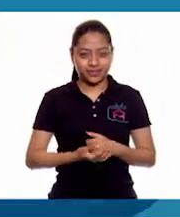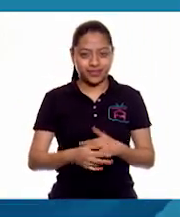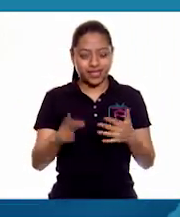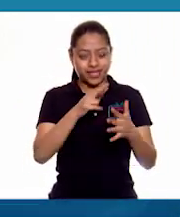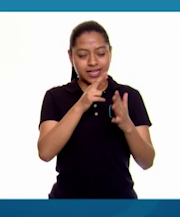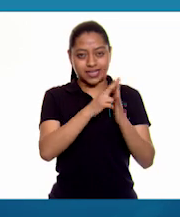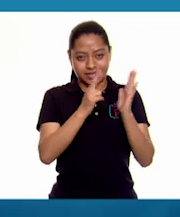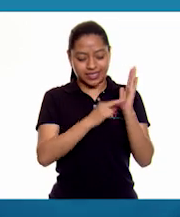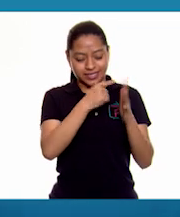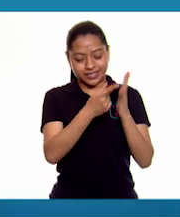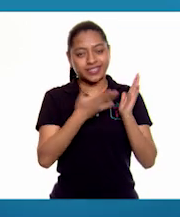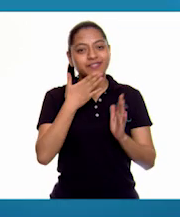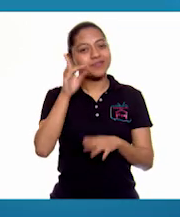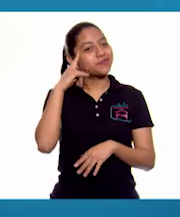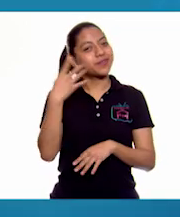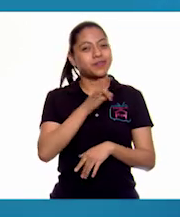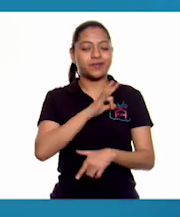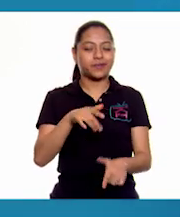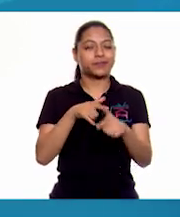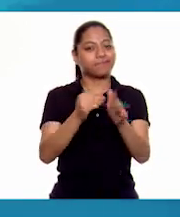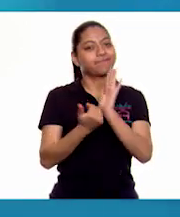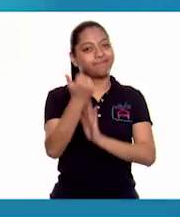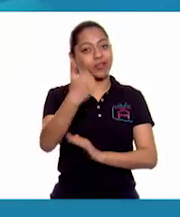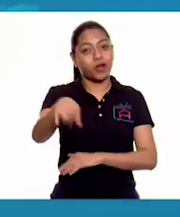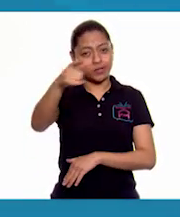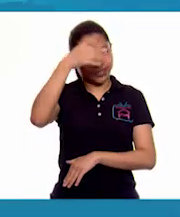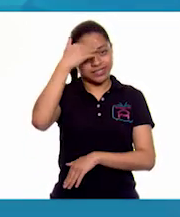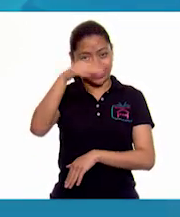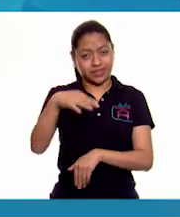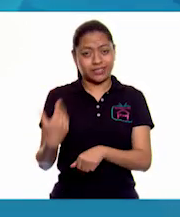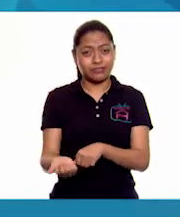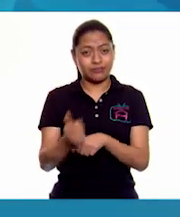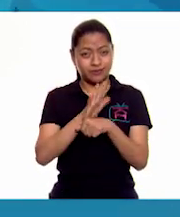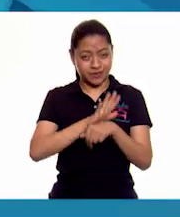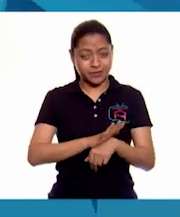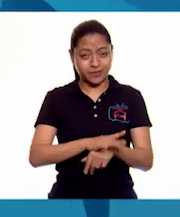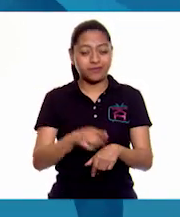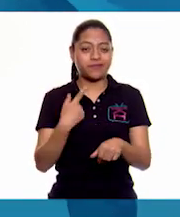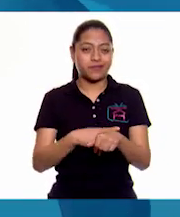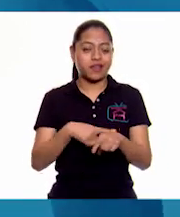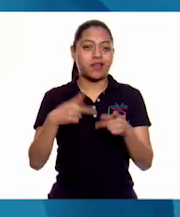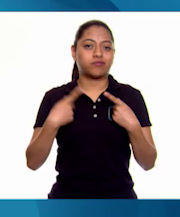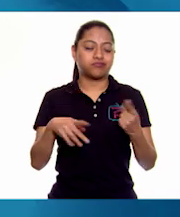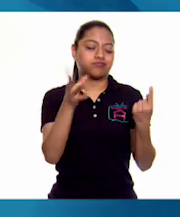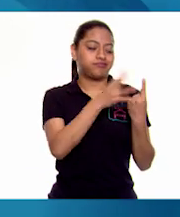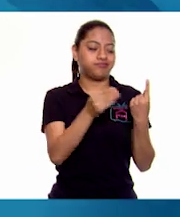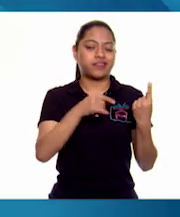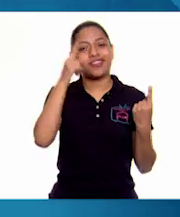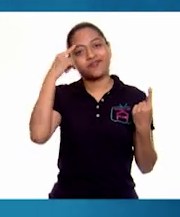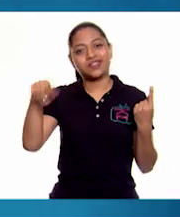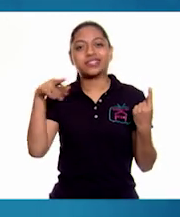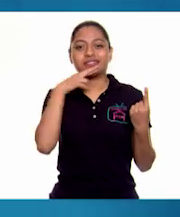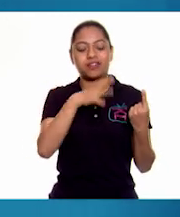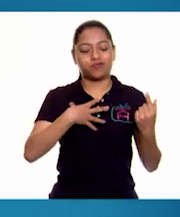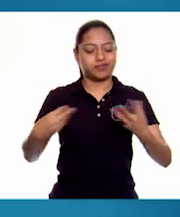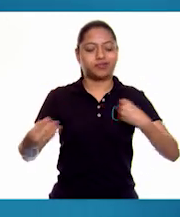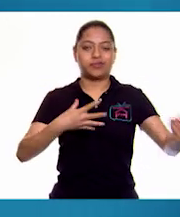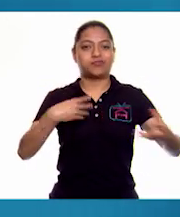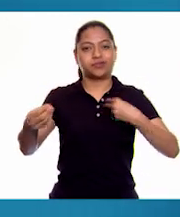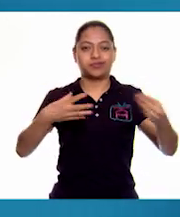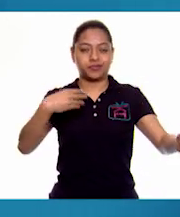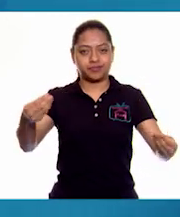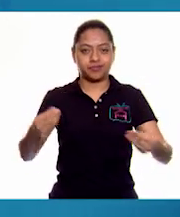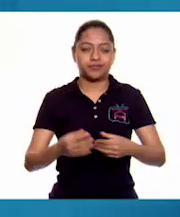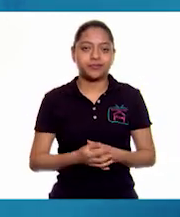Buenas prácticas para seguir adelante. Como todos sabemos, la COVID-19 es una enfermedad que se contagia muy fácilmente entre las